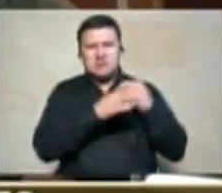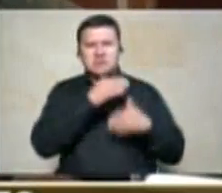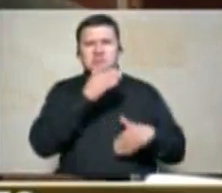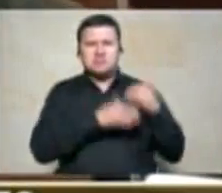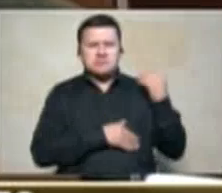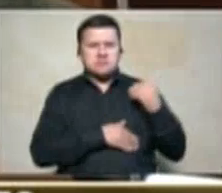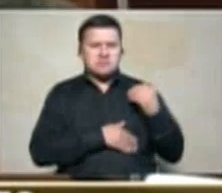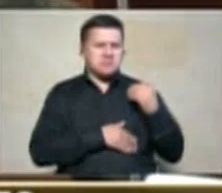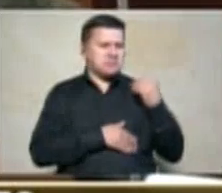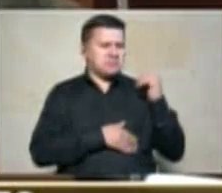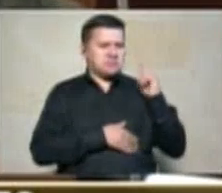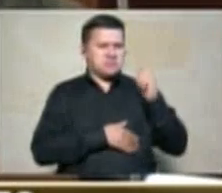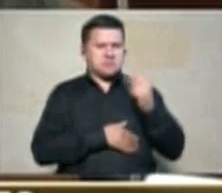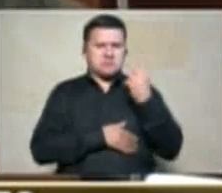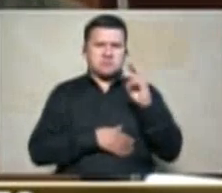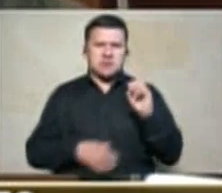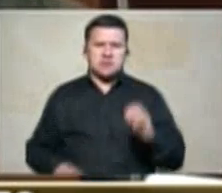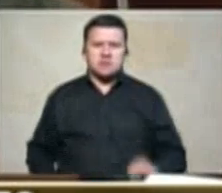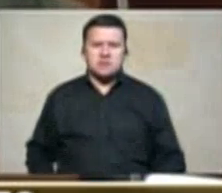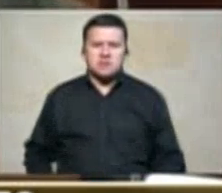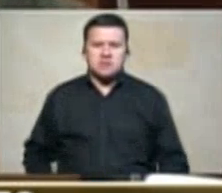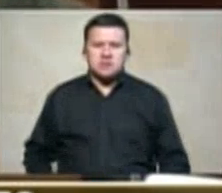los grandes poseedores de tierra,